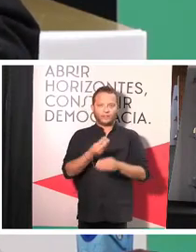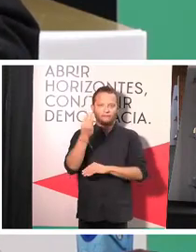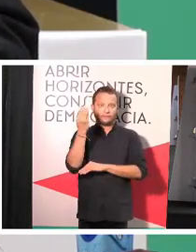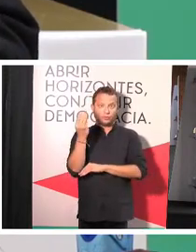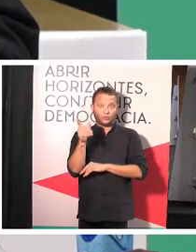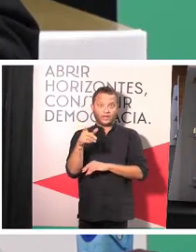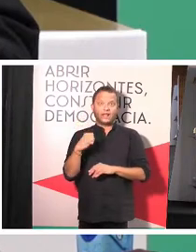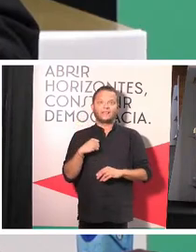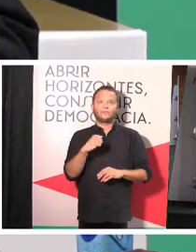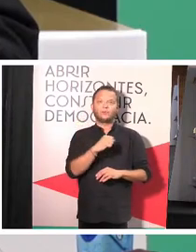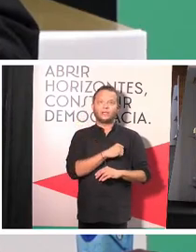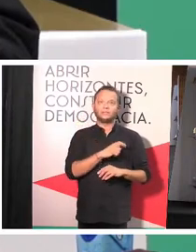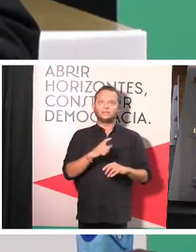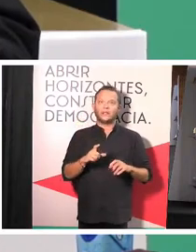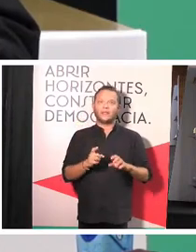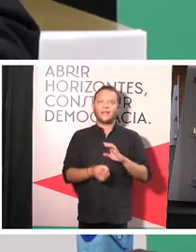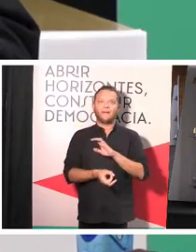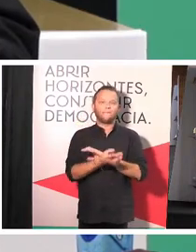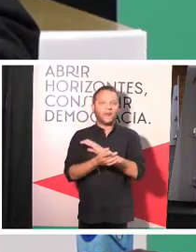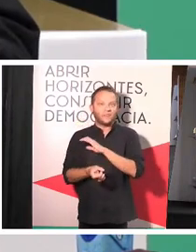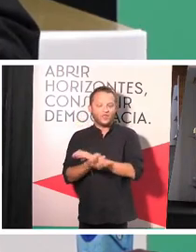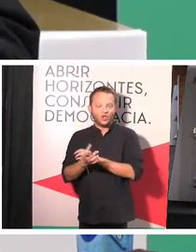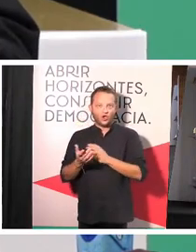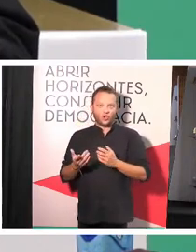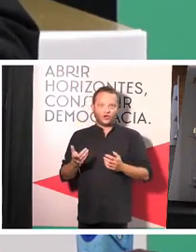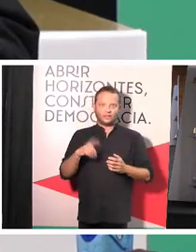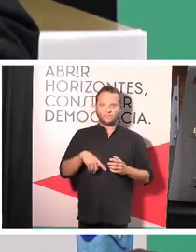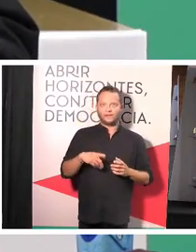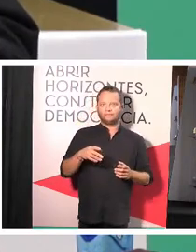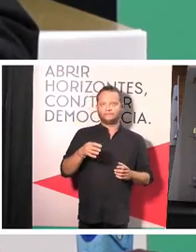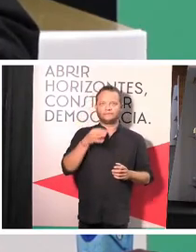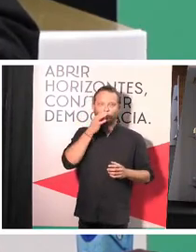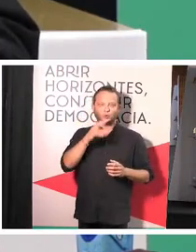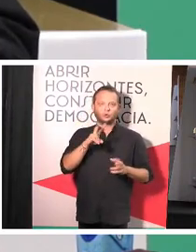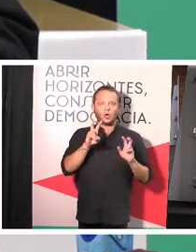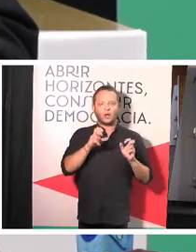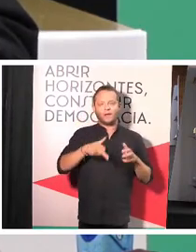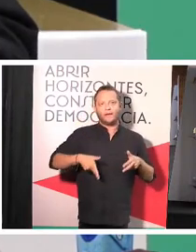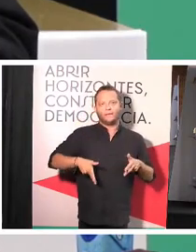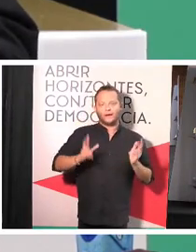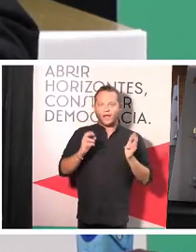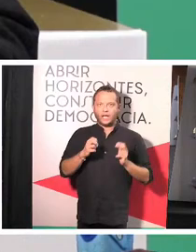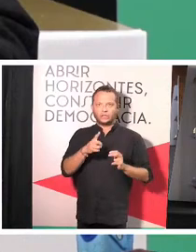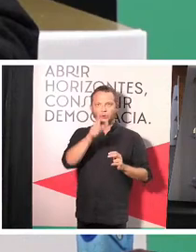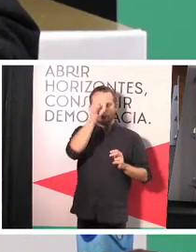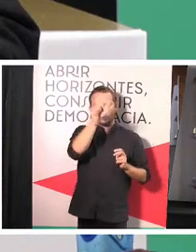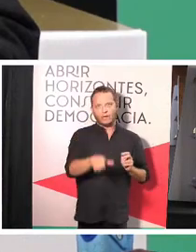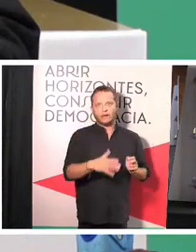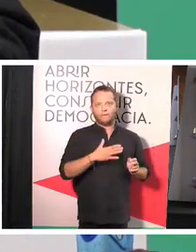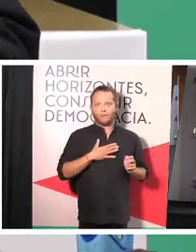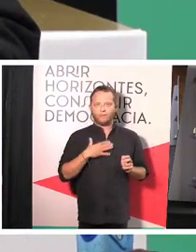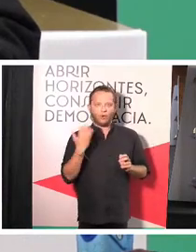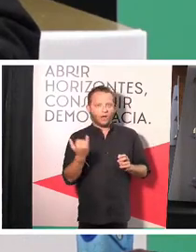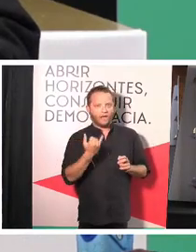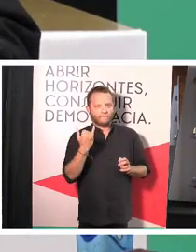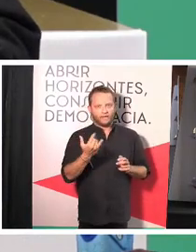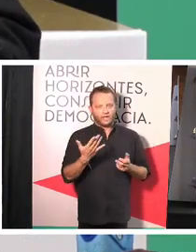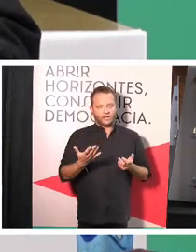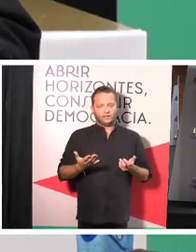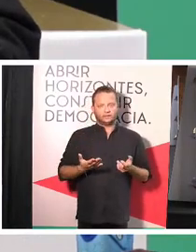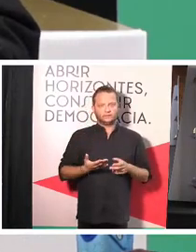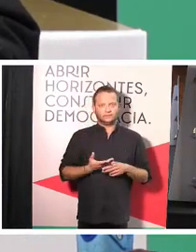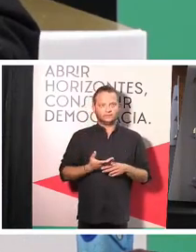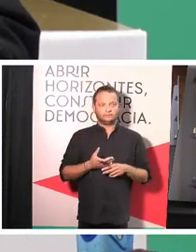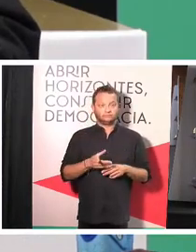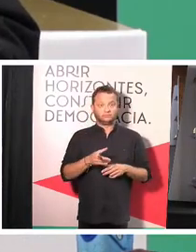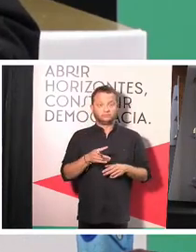de individualista del emprendedor y de este discurso neoliberal de, tú eres tu propio jefe. Esto tiene mucho sentido